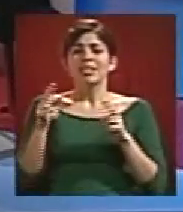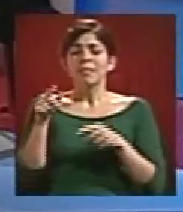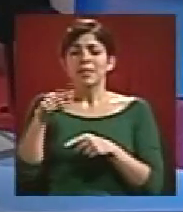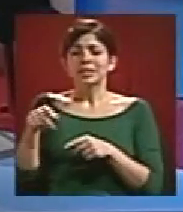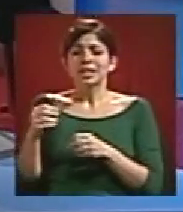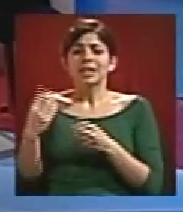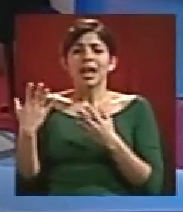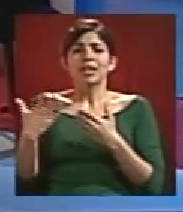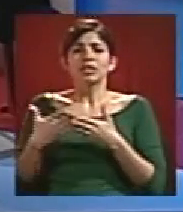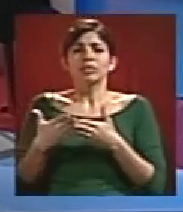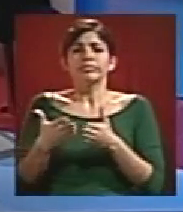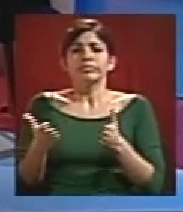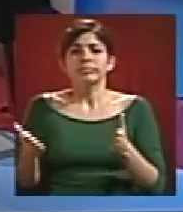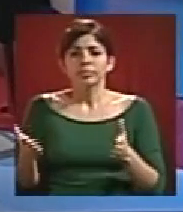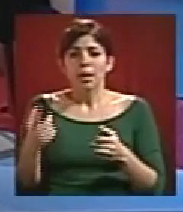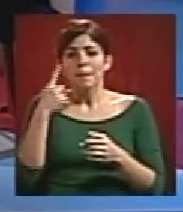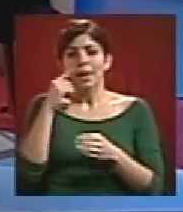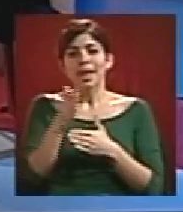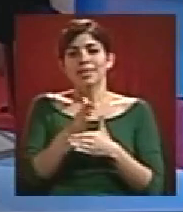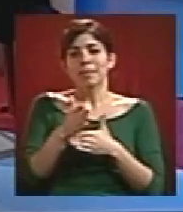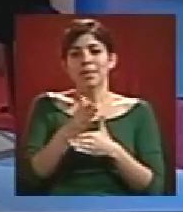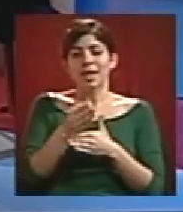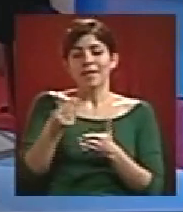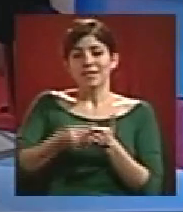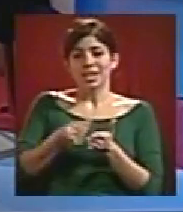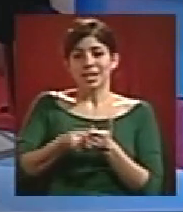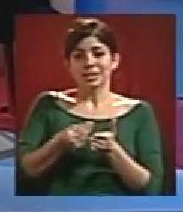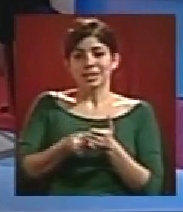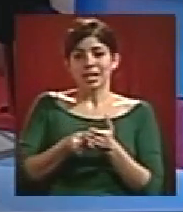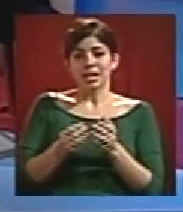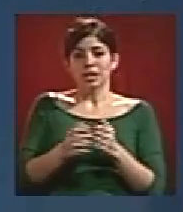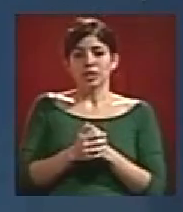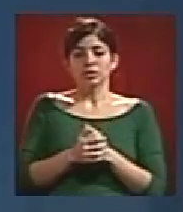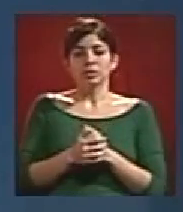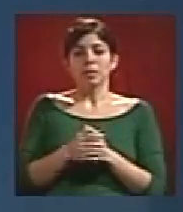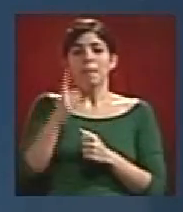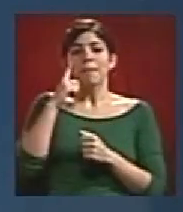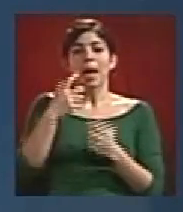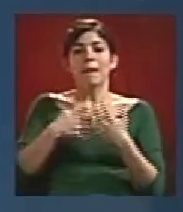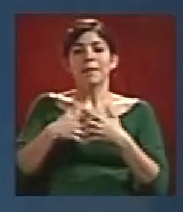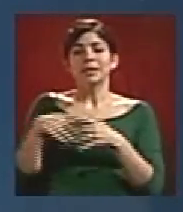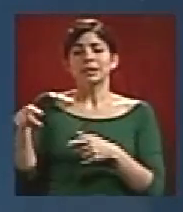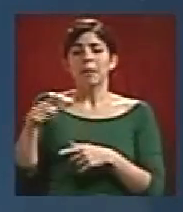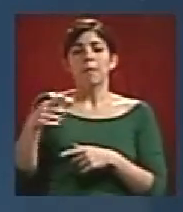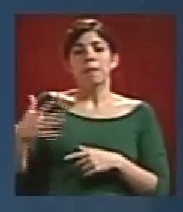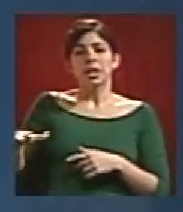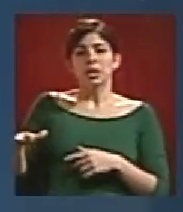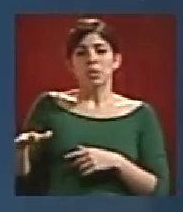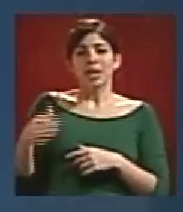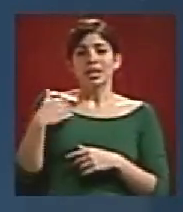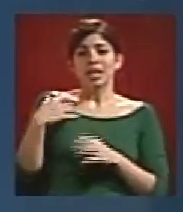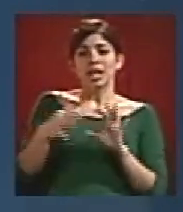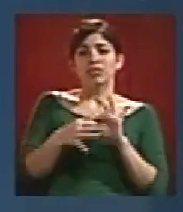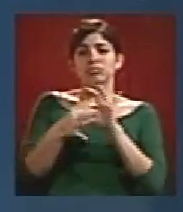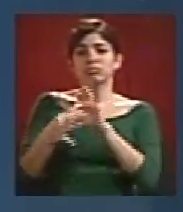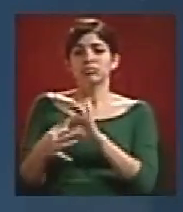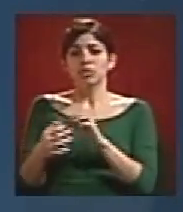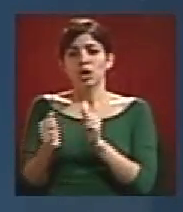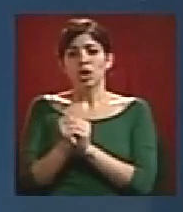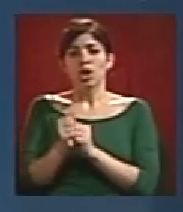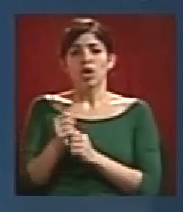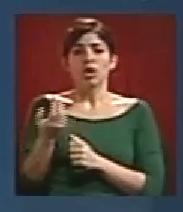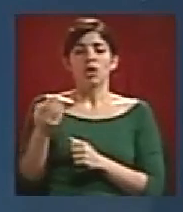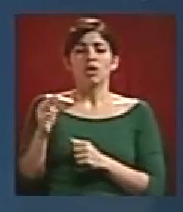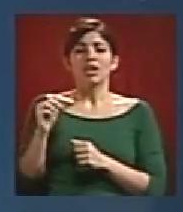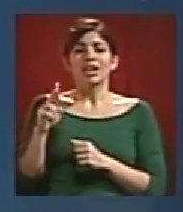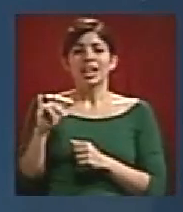expuestos están los intermediarios financieros en general, los bursátiles en particular, si tenían relaciones con Lehman Brothers o con Merrill